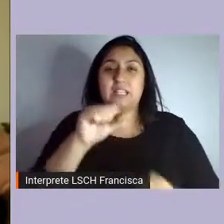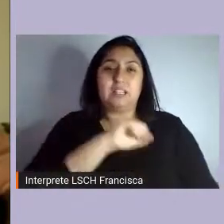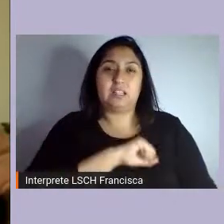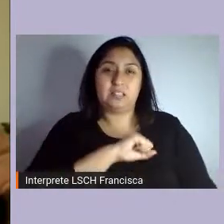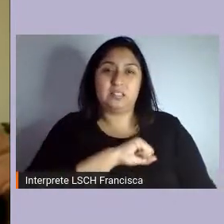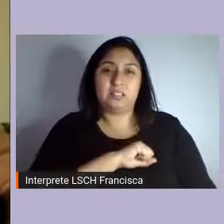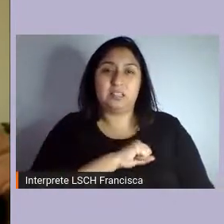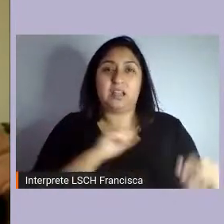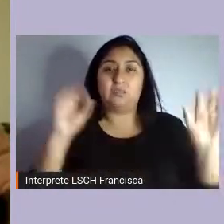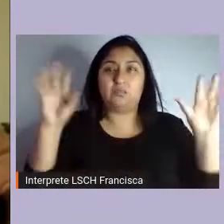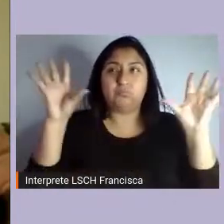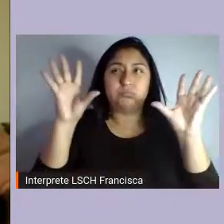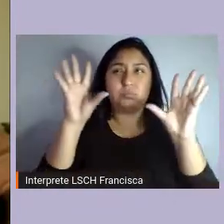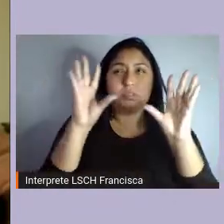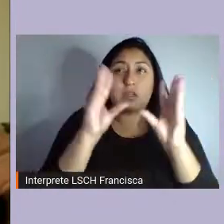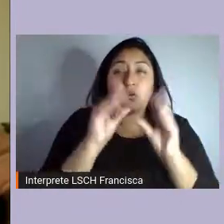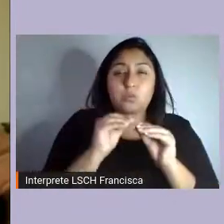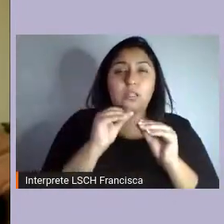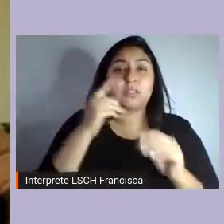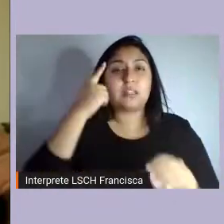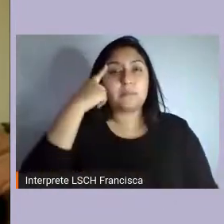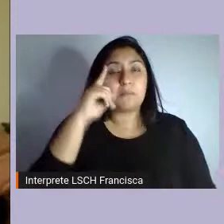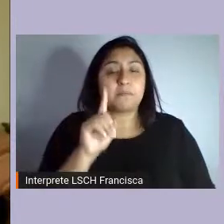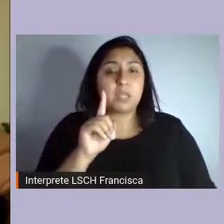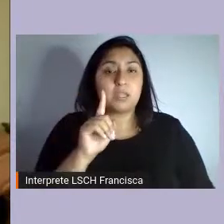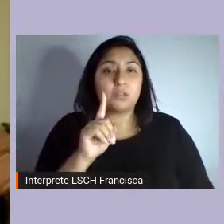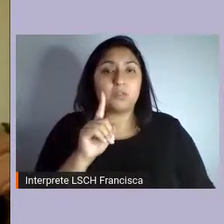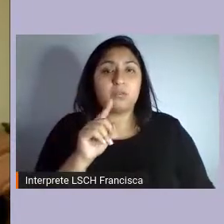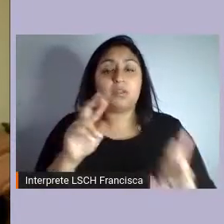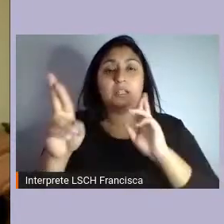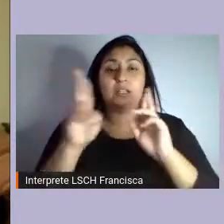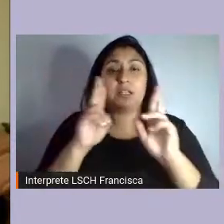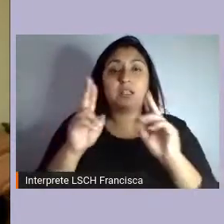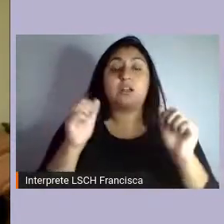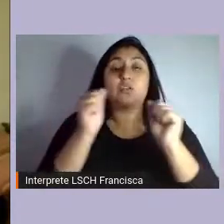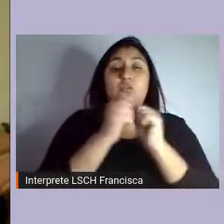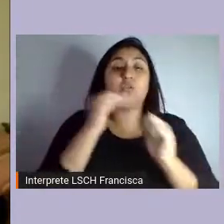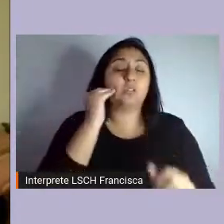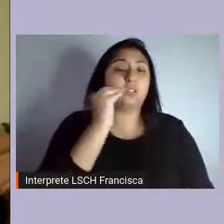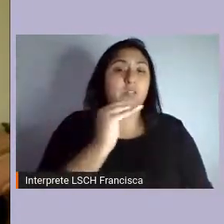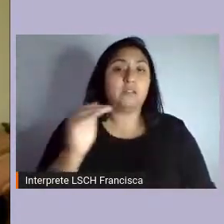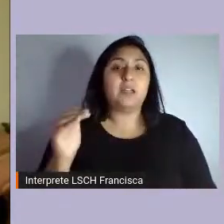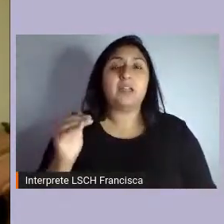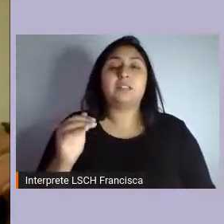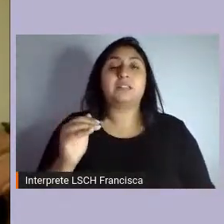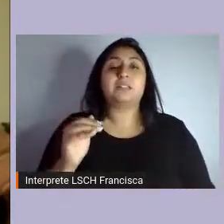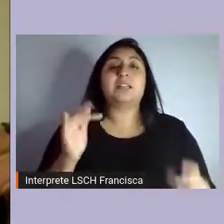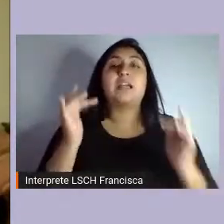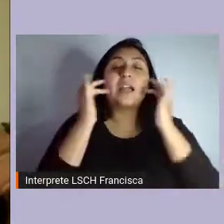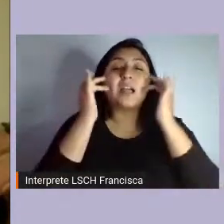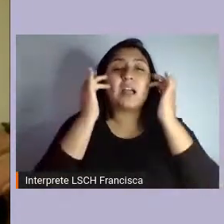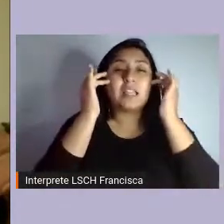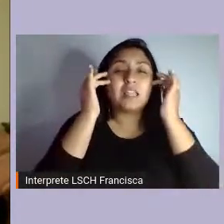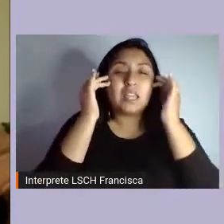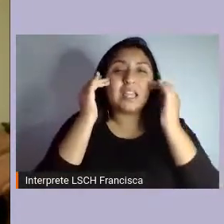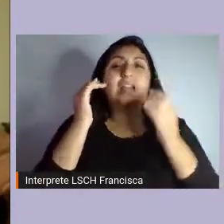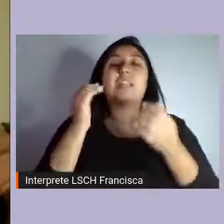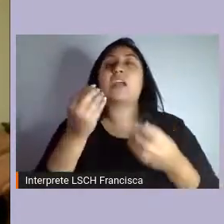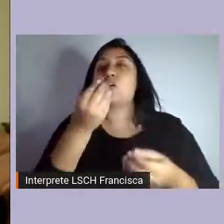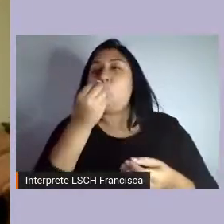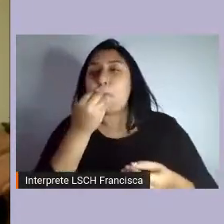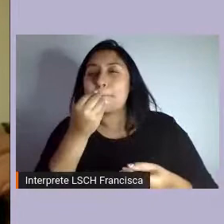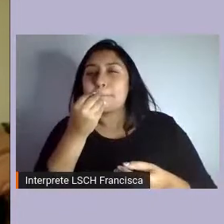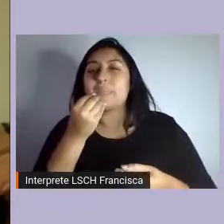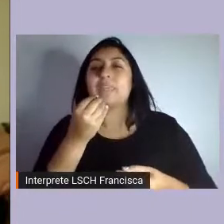tono, en este relación con la infancia son alegres, están llenas de comida, de fiesta, de